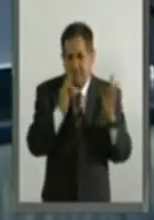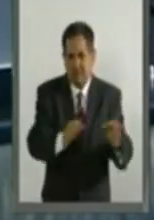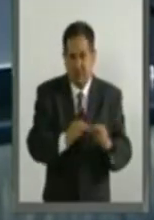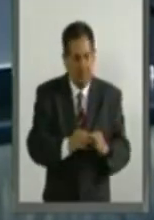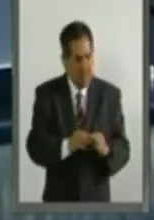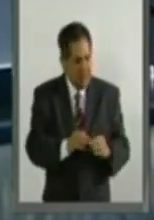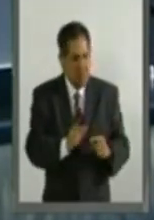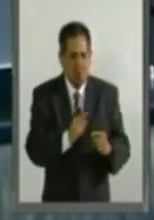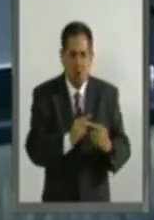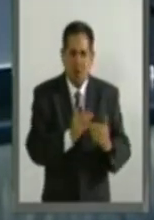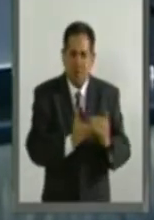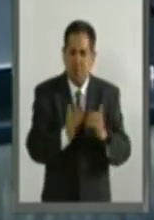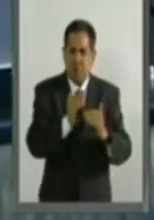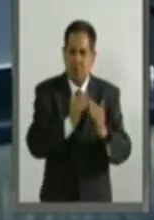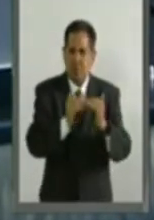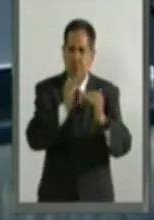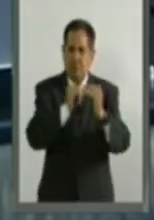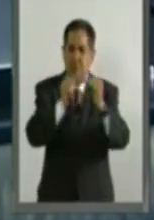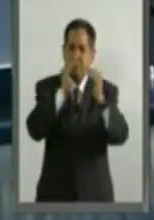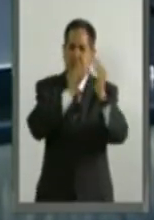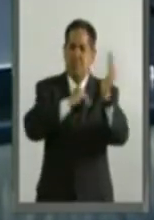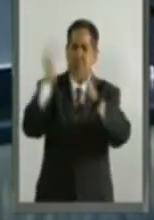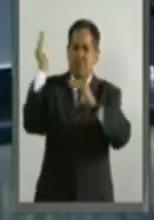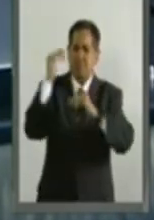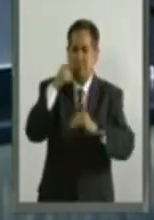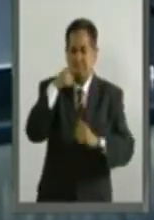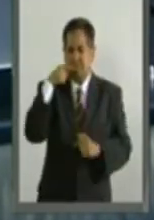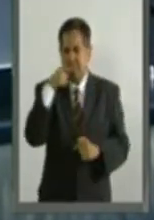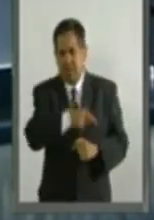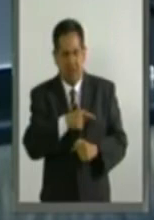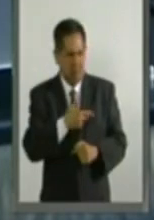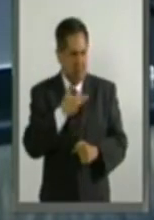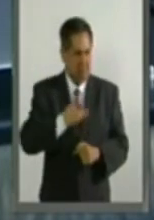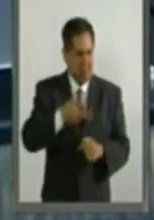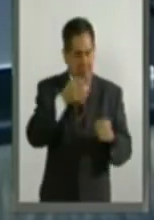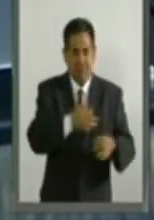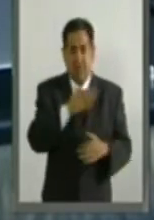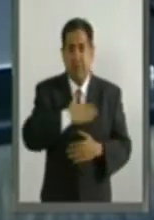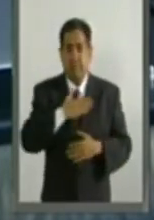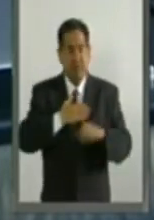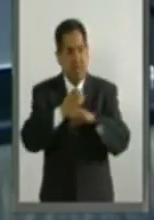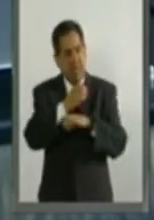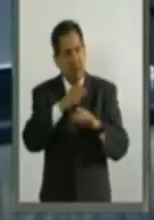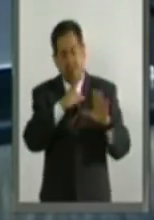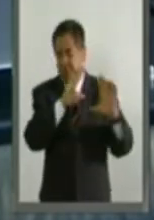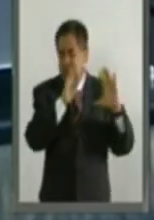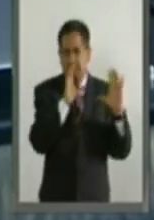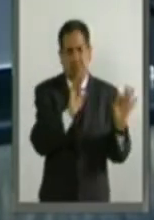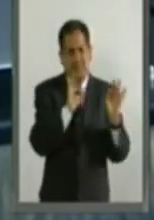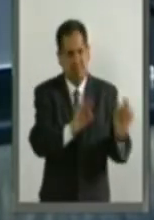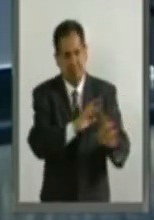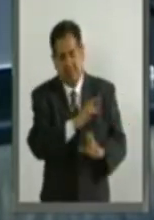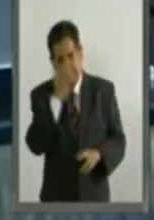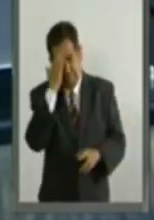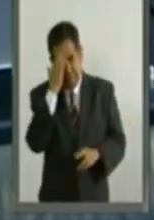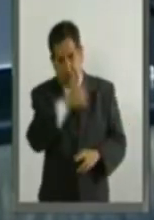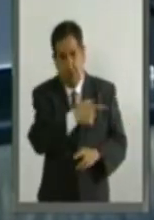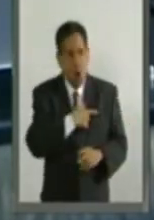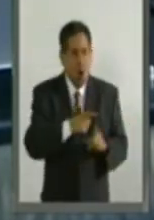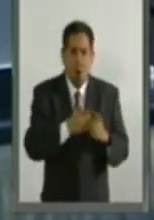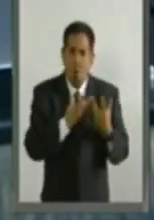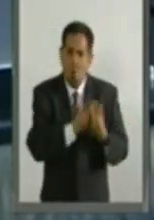abajo luchando, tiene una presencia extraordinaria en mi estado. Con ella he